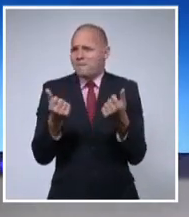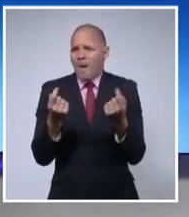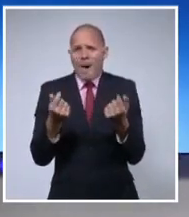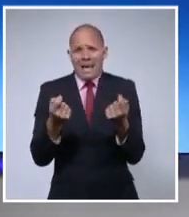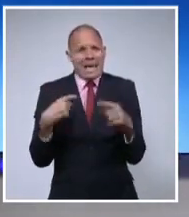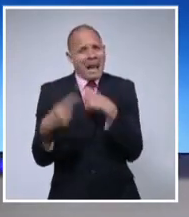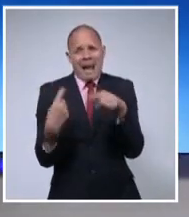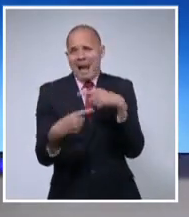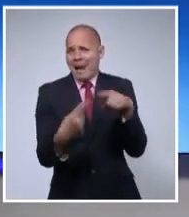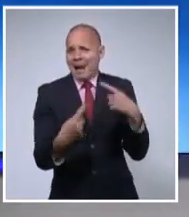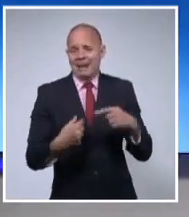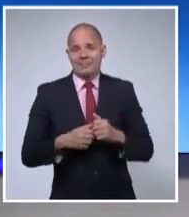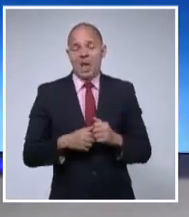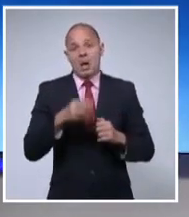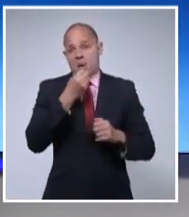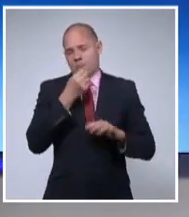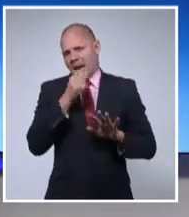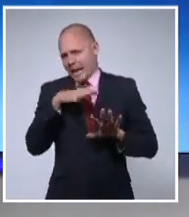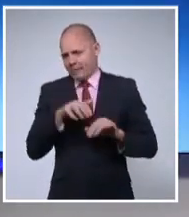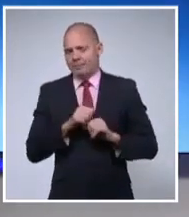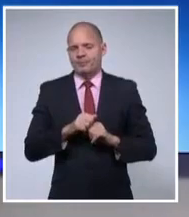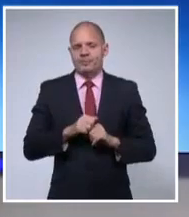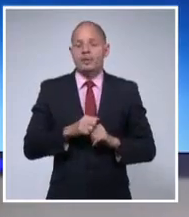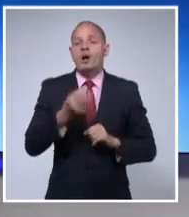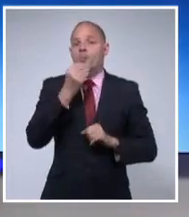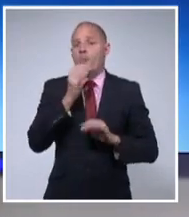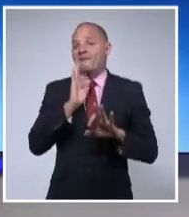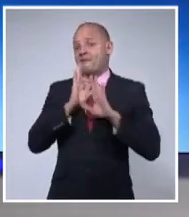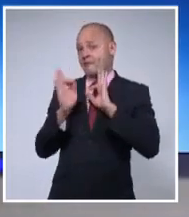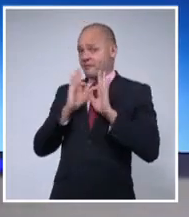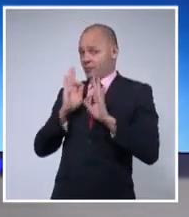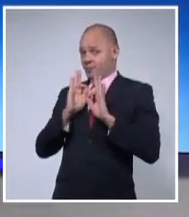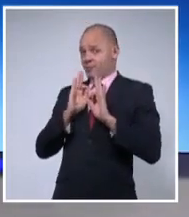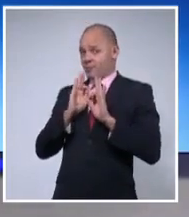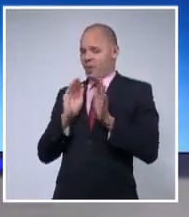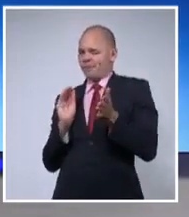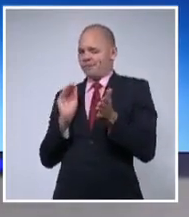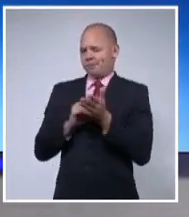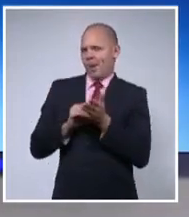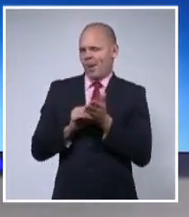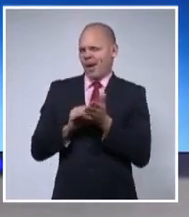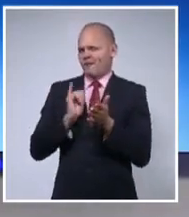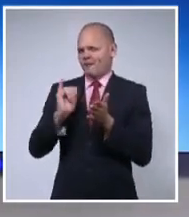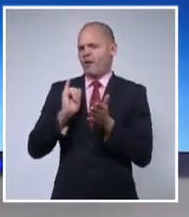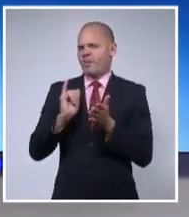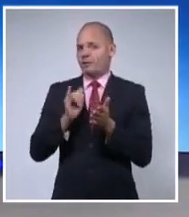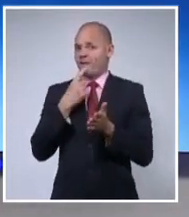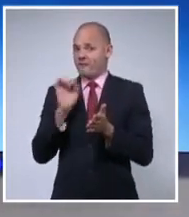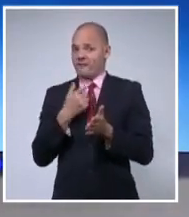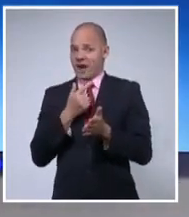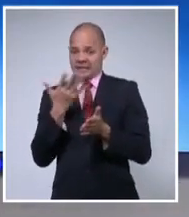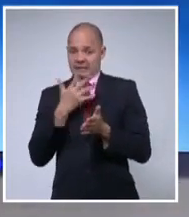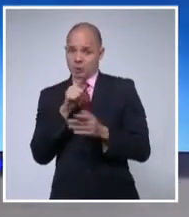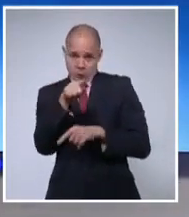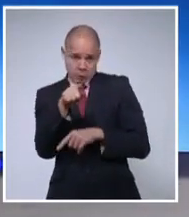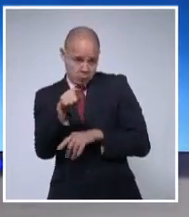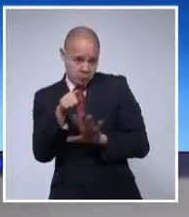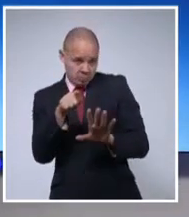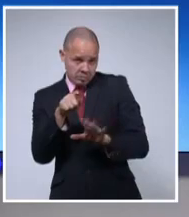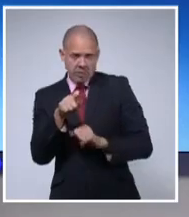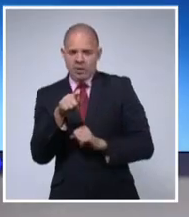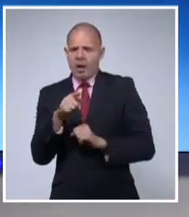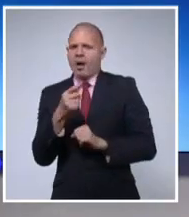diga algo, por ejemplo, de usted y que eso que se diga no sea cierto? ¿Cómo se sentiría? ¿Qué hacer para detenerlo? Les